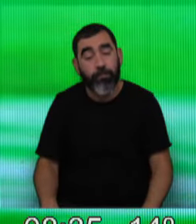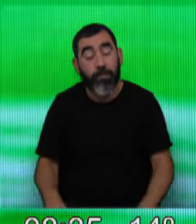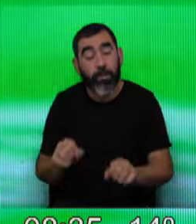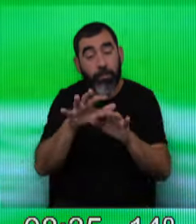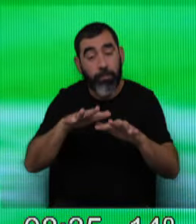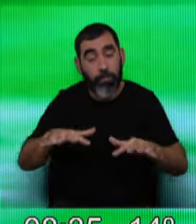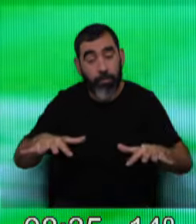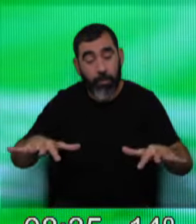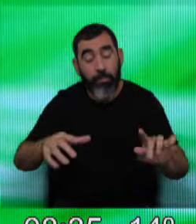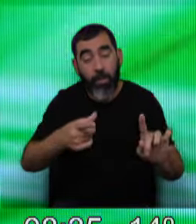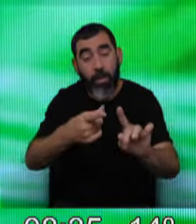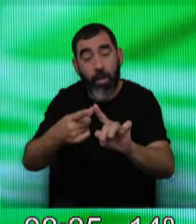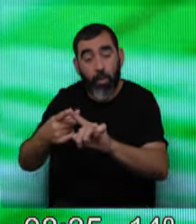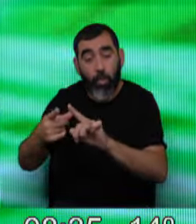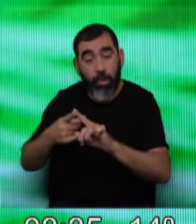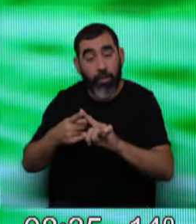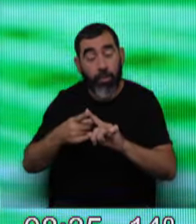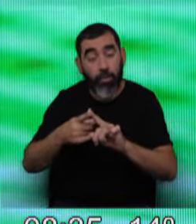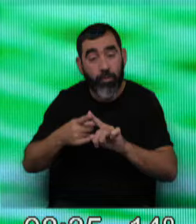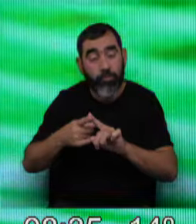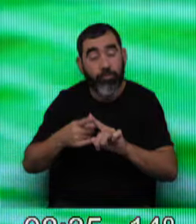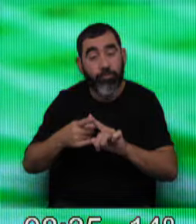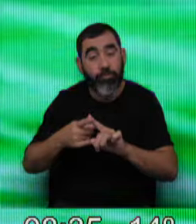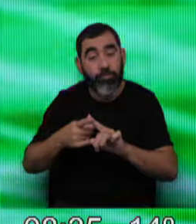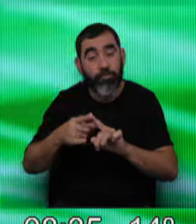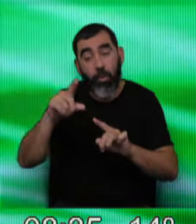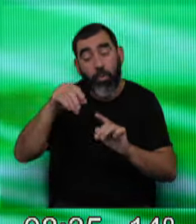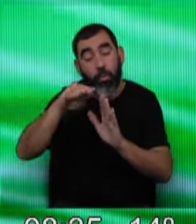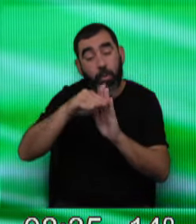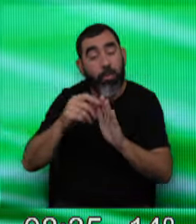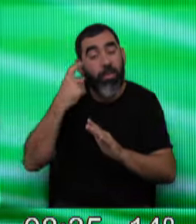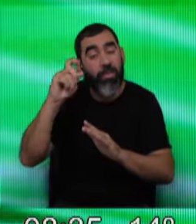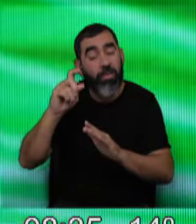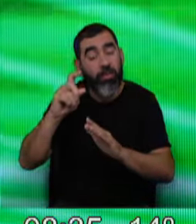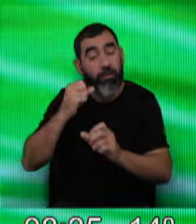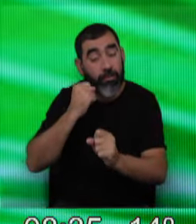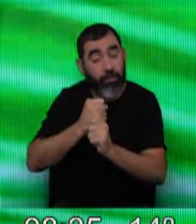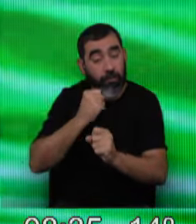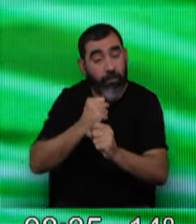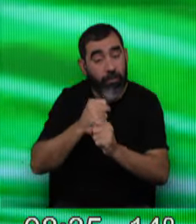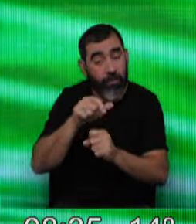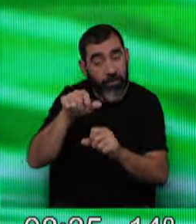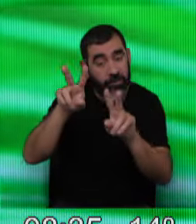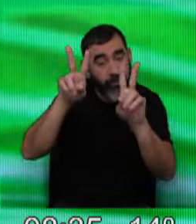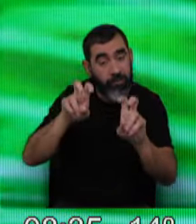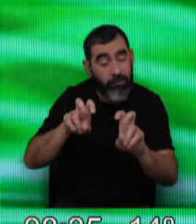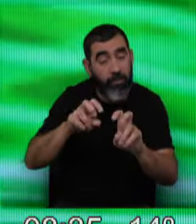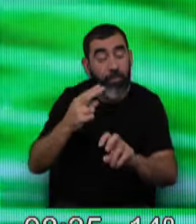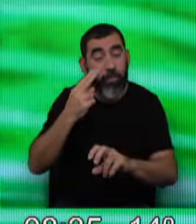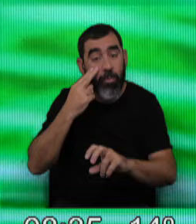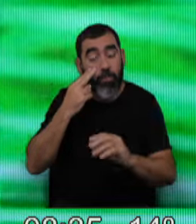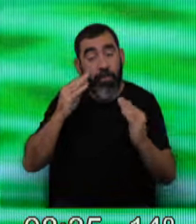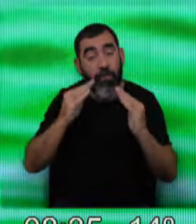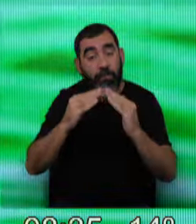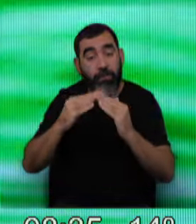pandemia surge, en acuerdo con el Programa Integral Metropolitano, esta idea de poder trabajar específicamente con las problemáticas de